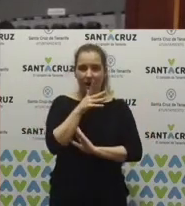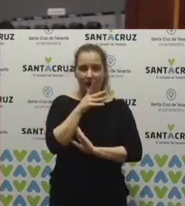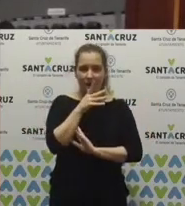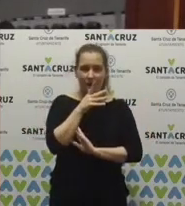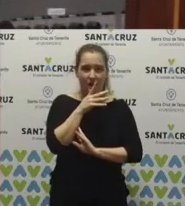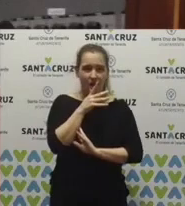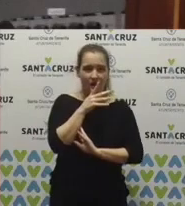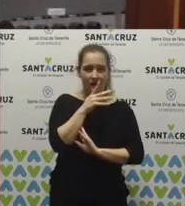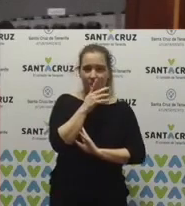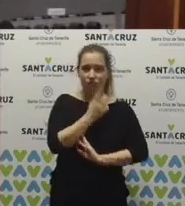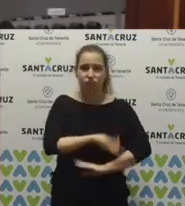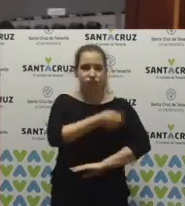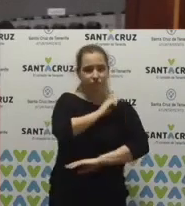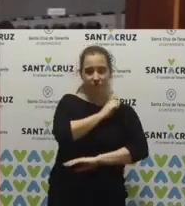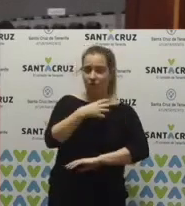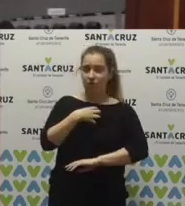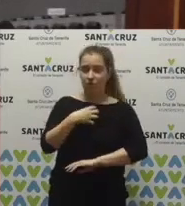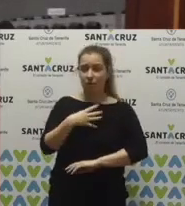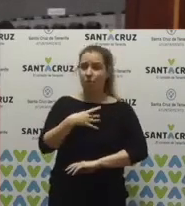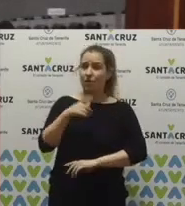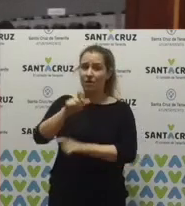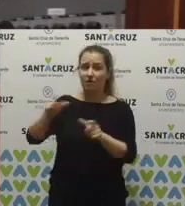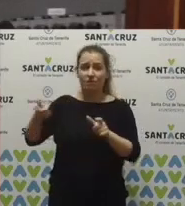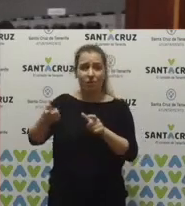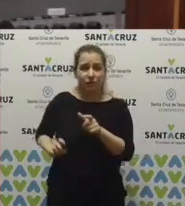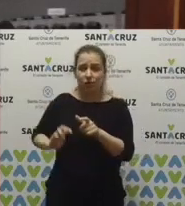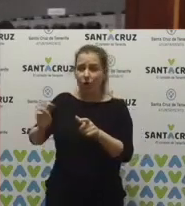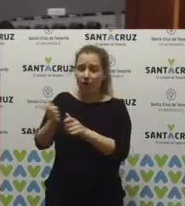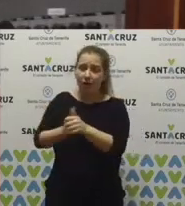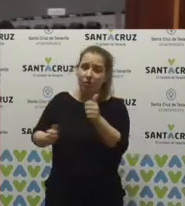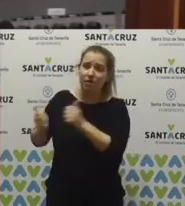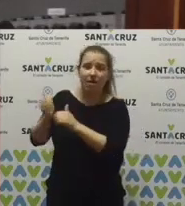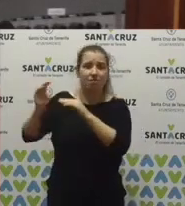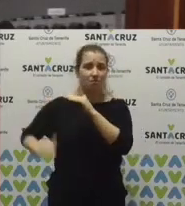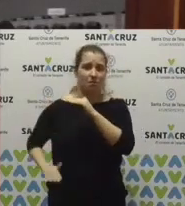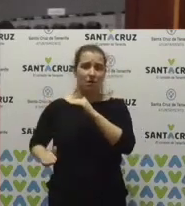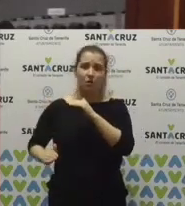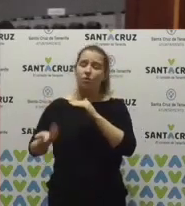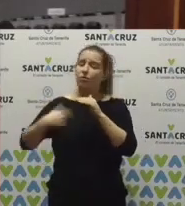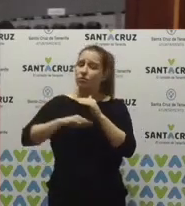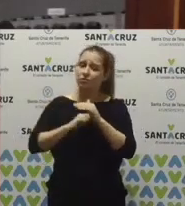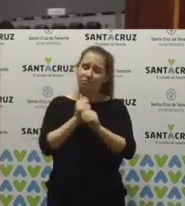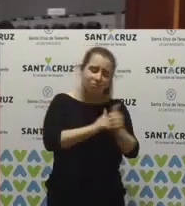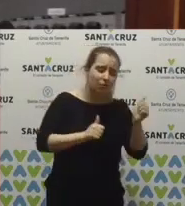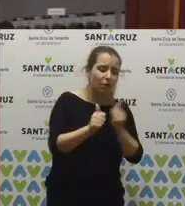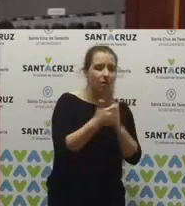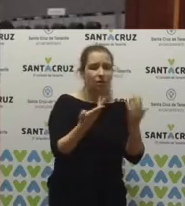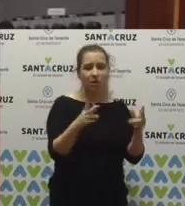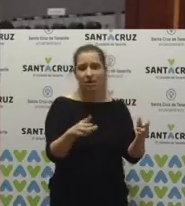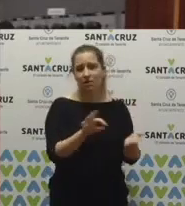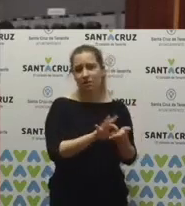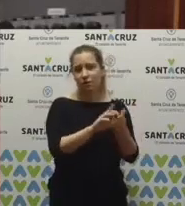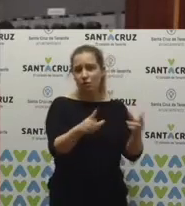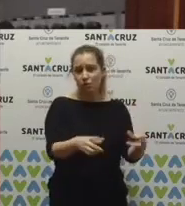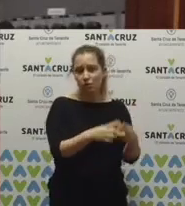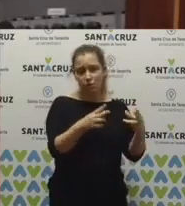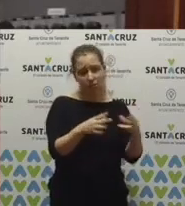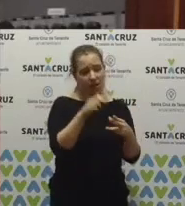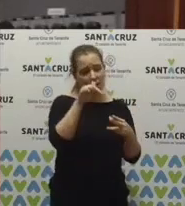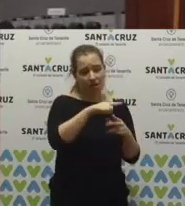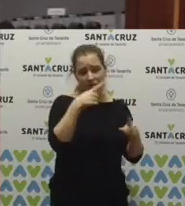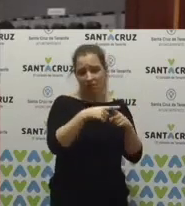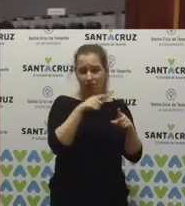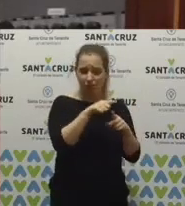otras profesiones que seguramente no serán tan prioritarias como seguir insistiendo en materia de servicios sociales en santa cruz